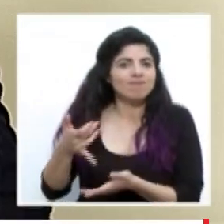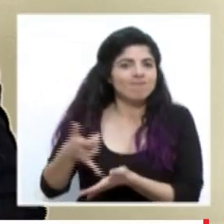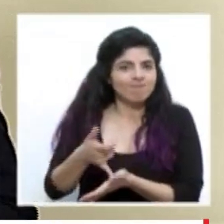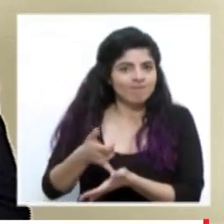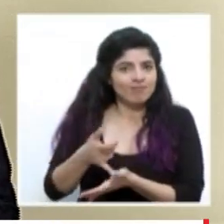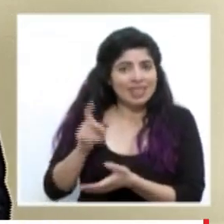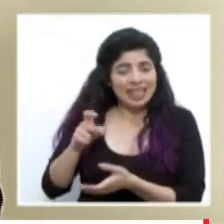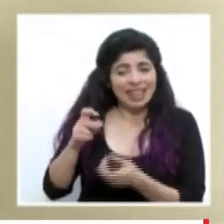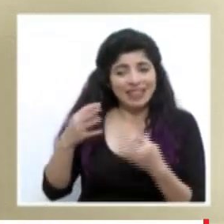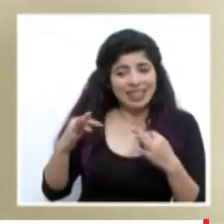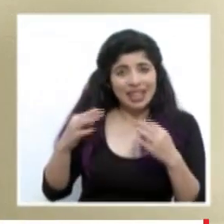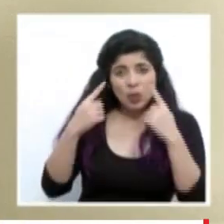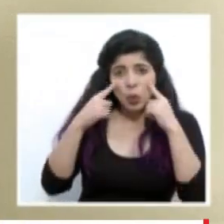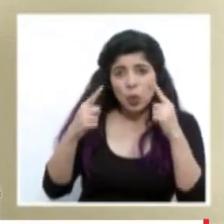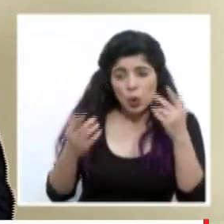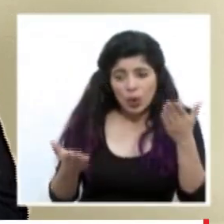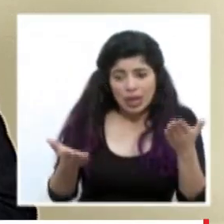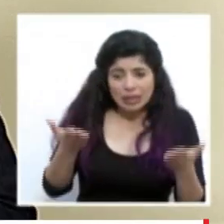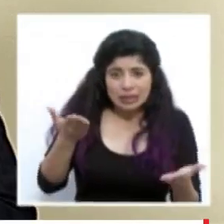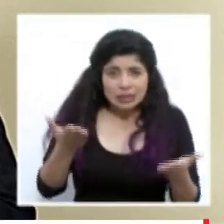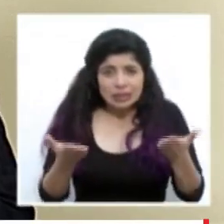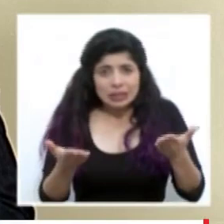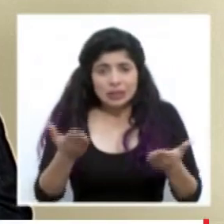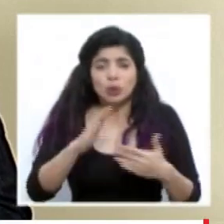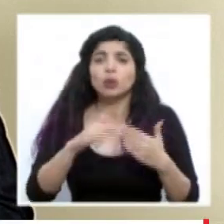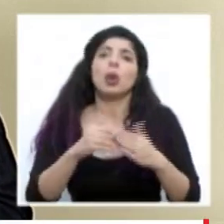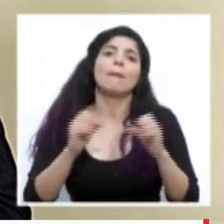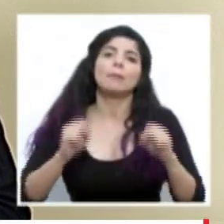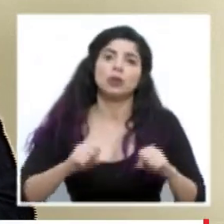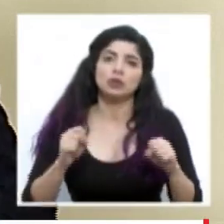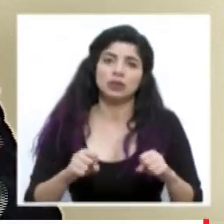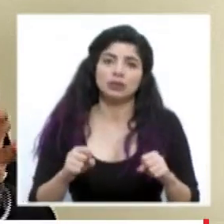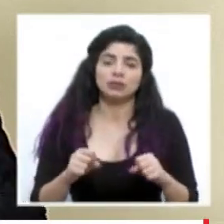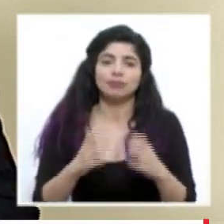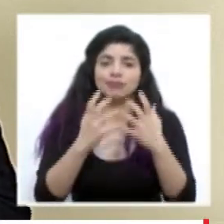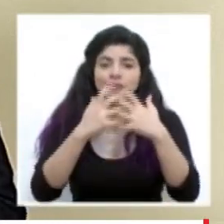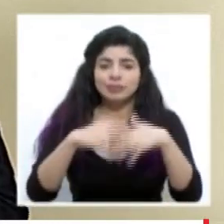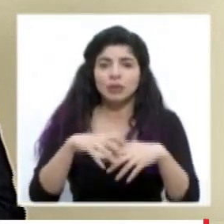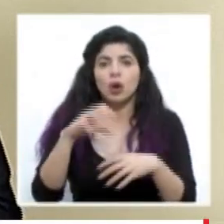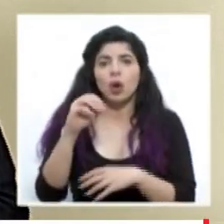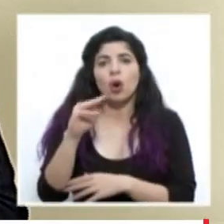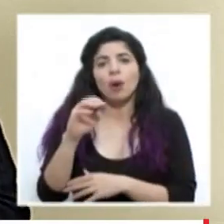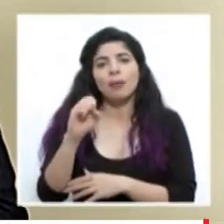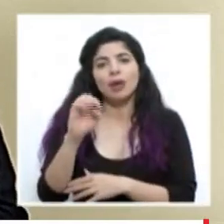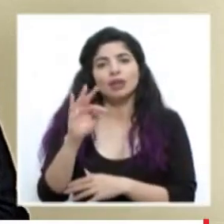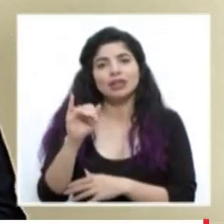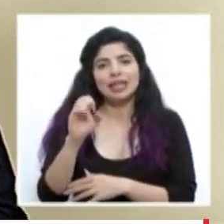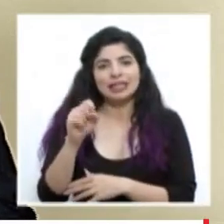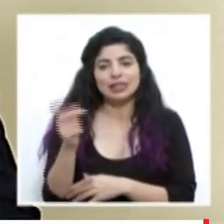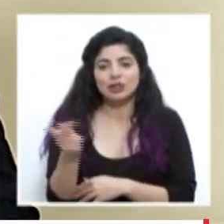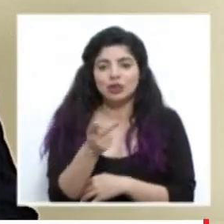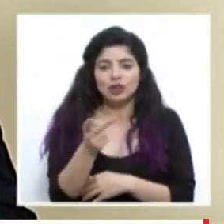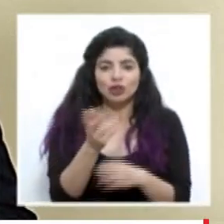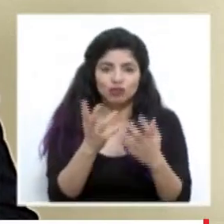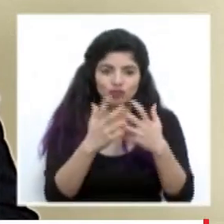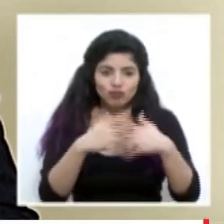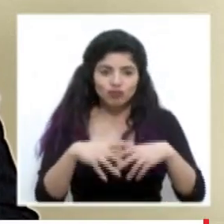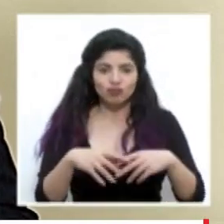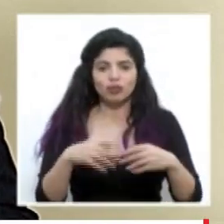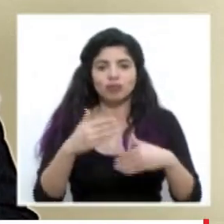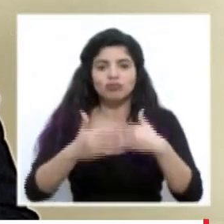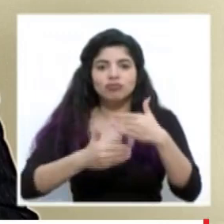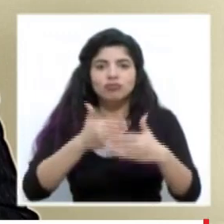que tenemos que lograr el equilibrio más cercano posible, la homeostasis, o sea, la posibilidad de que eso conviva de la forma más